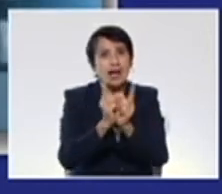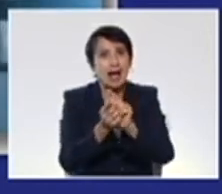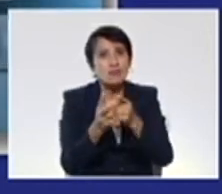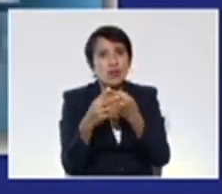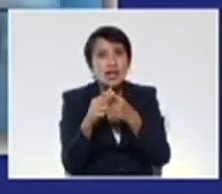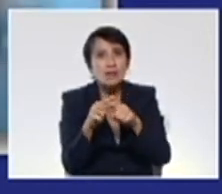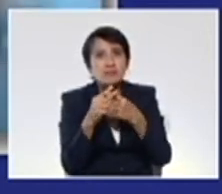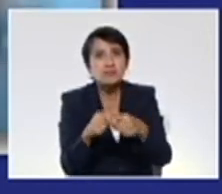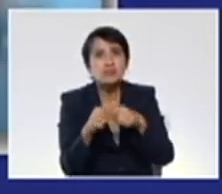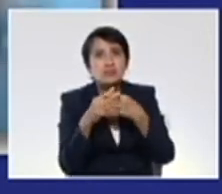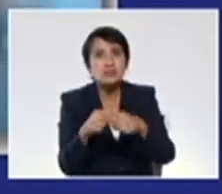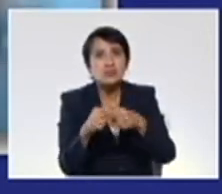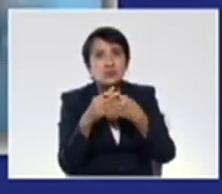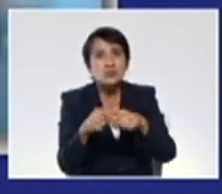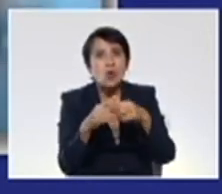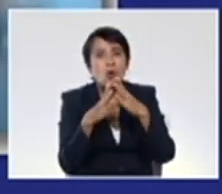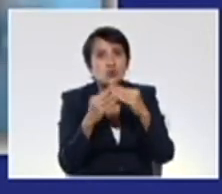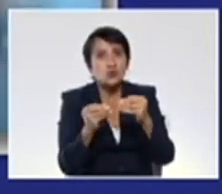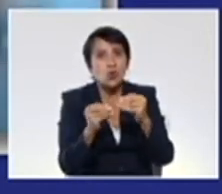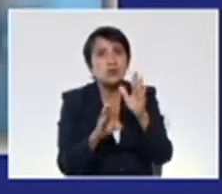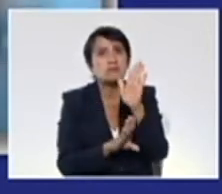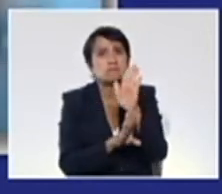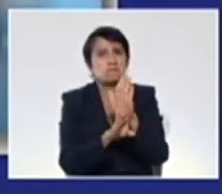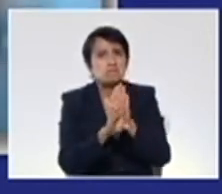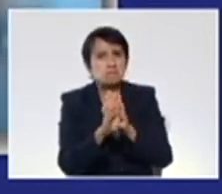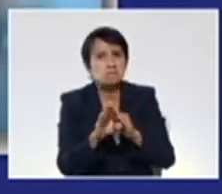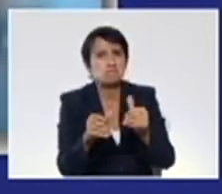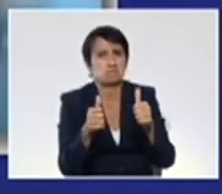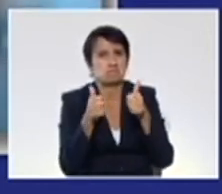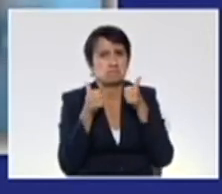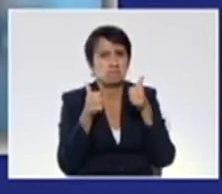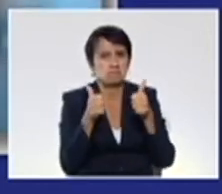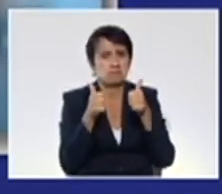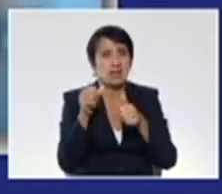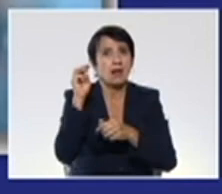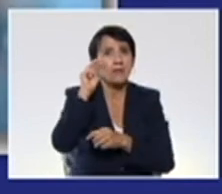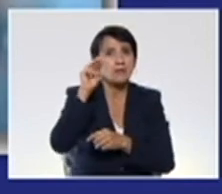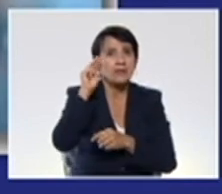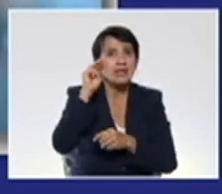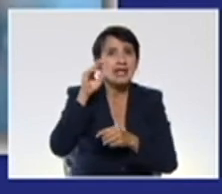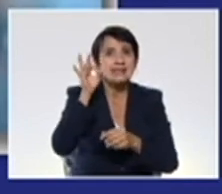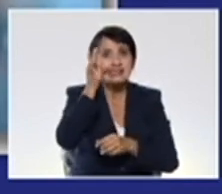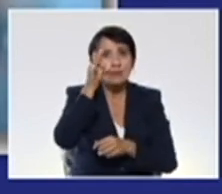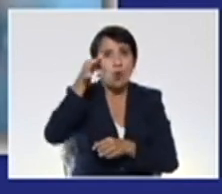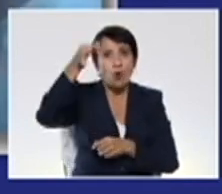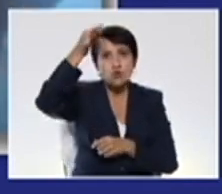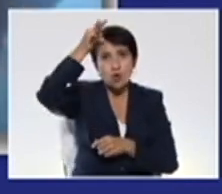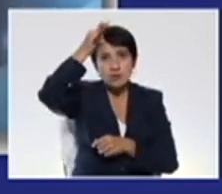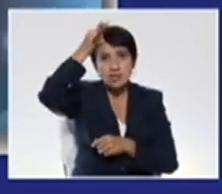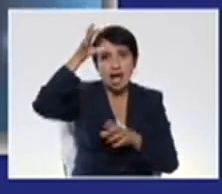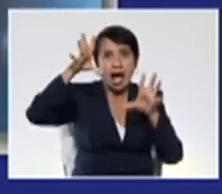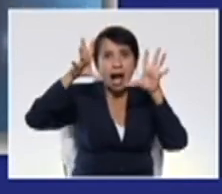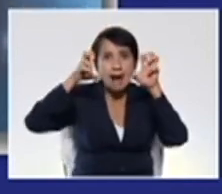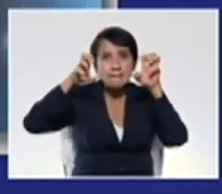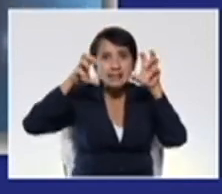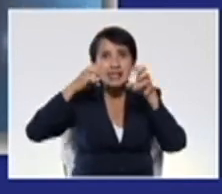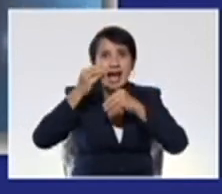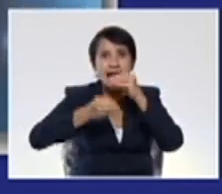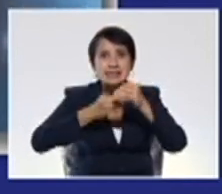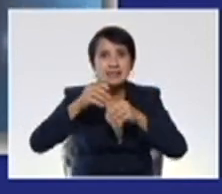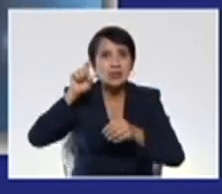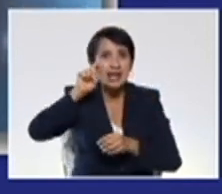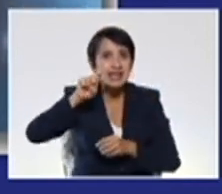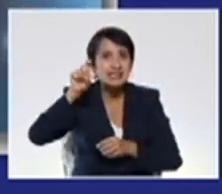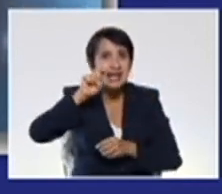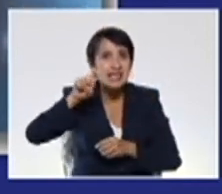otros, logrando con éxito la filosofía de nuestro maestro Simón Rodríguez: aprender haciendo y